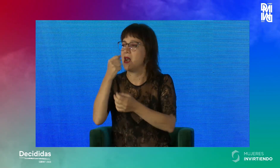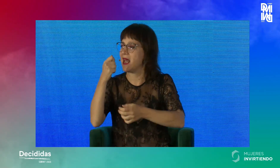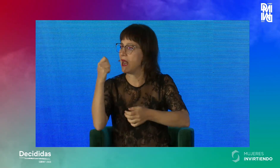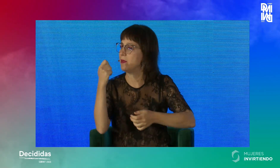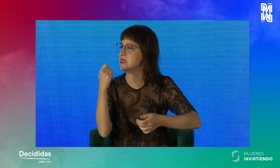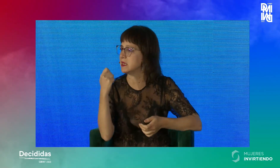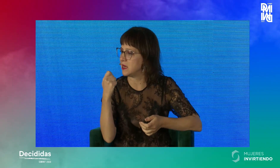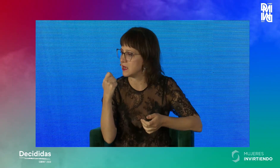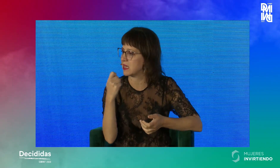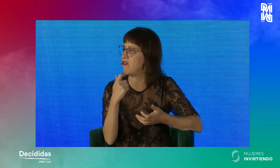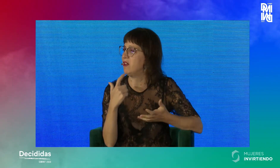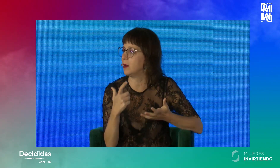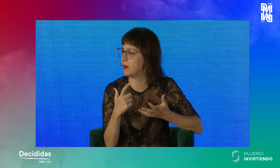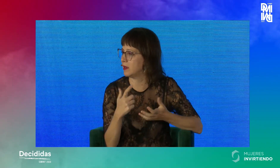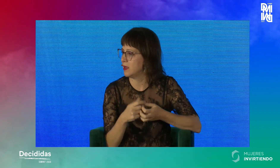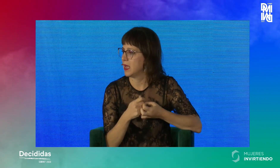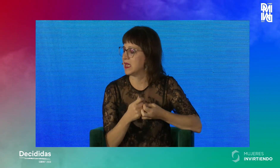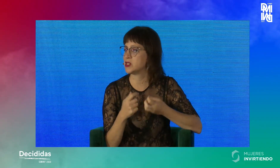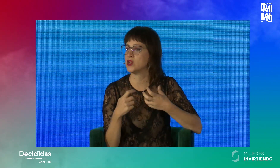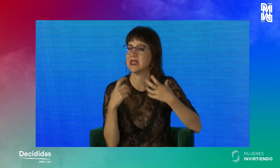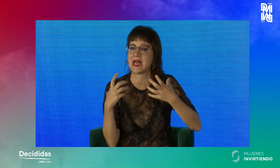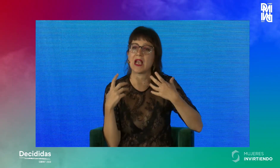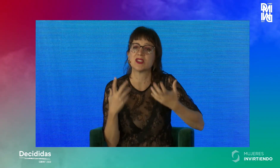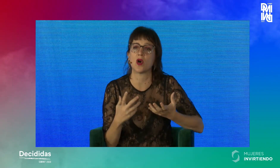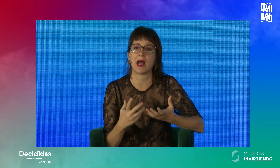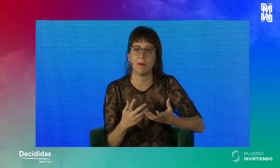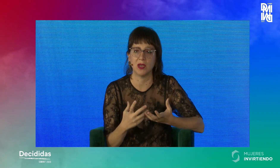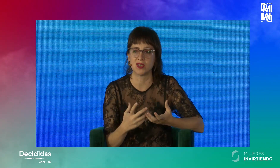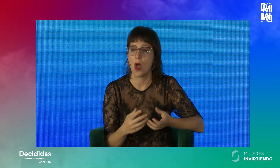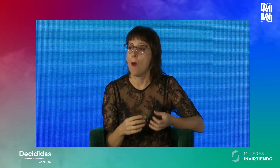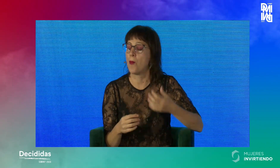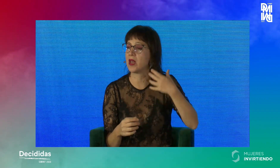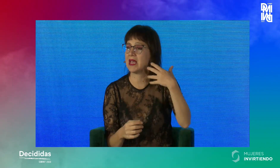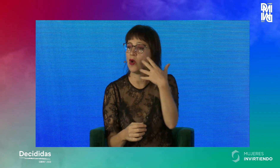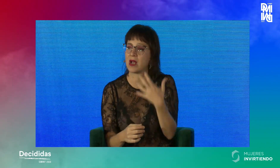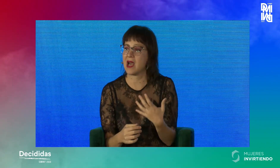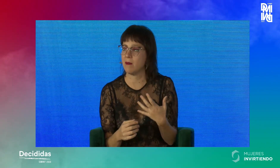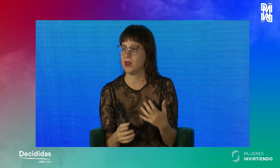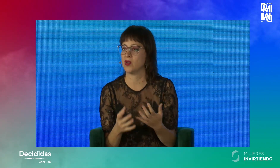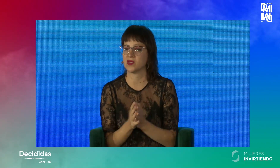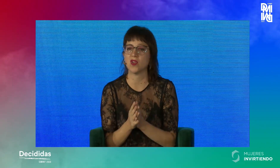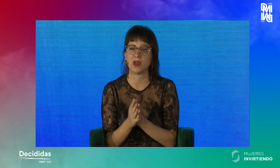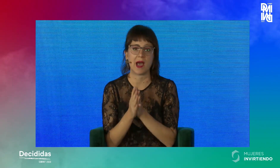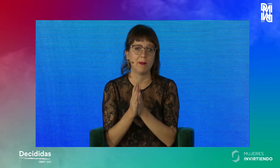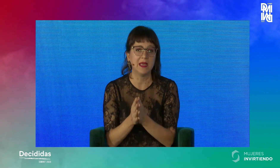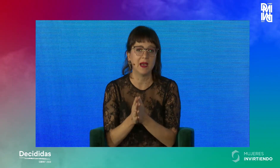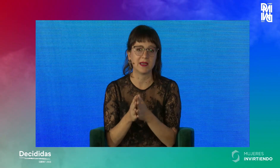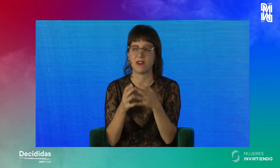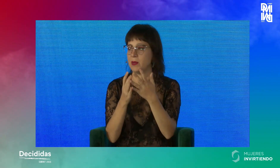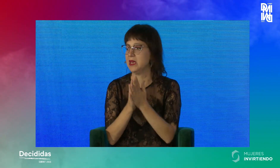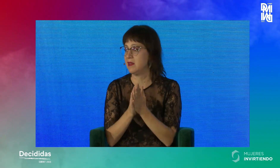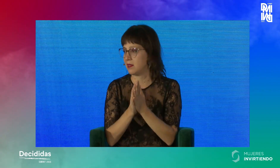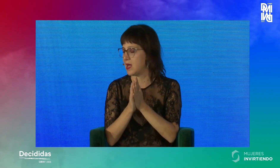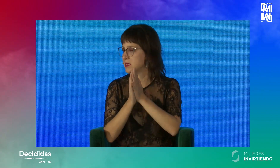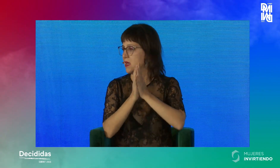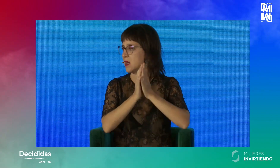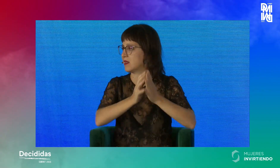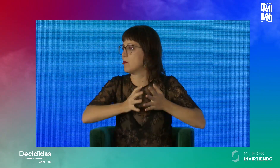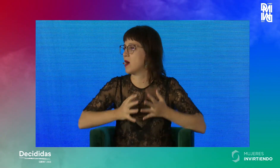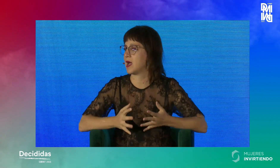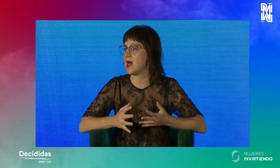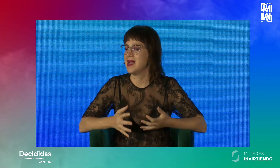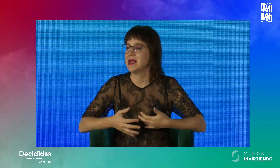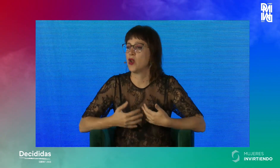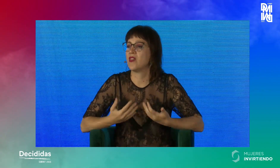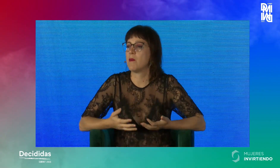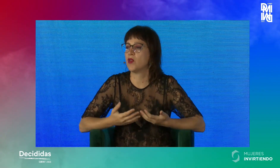tenemos las lapiceras que firman esos cambios. Porque los cambios, nosotras, amigas, feministas, que estamos